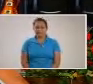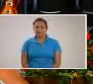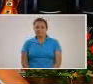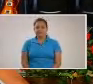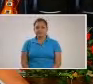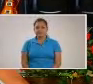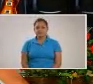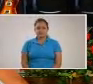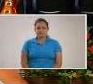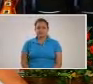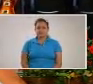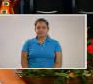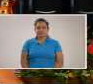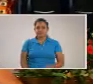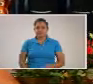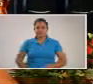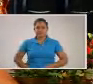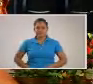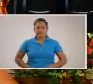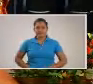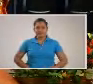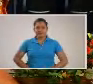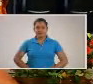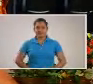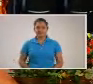Dios te bendiga, hermano. ¿Viste?